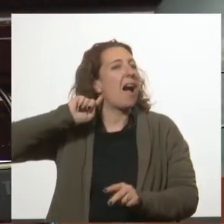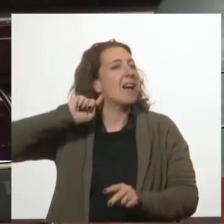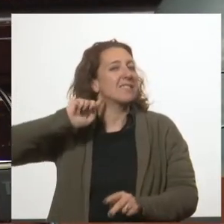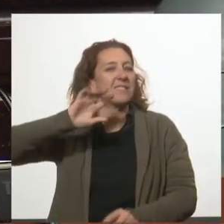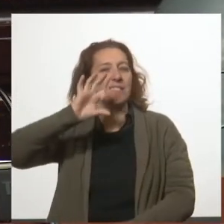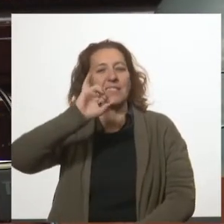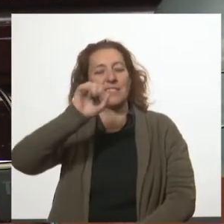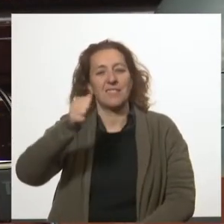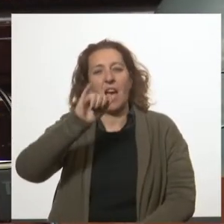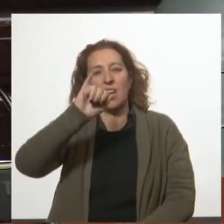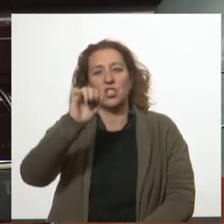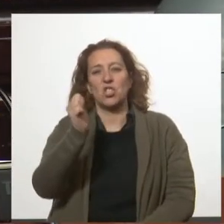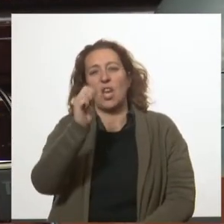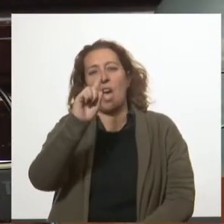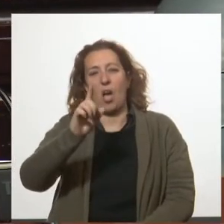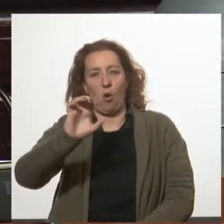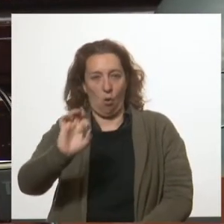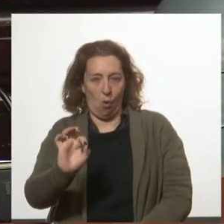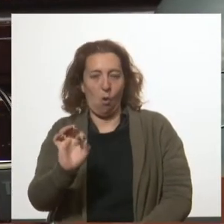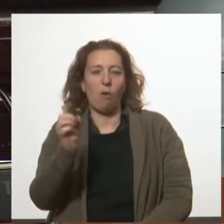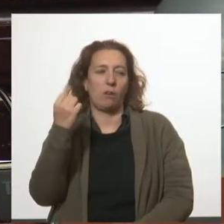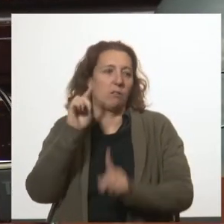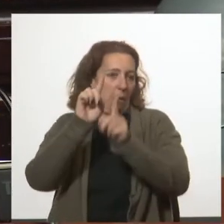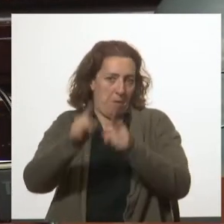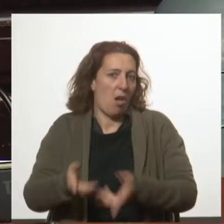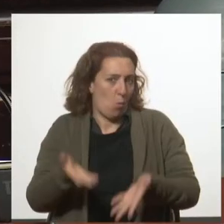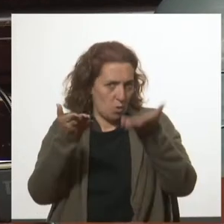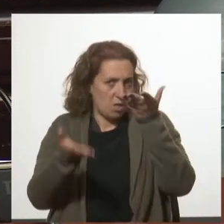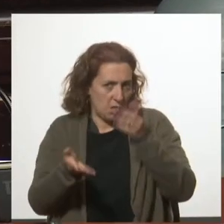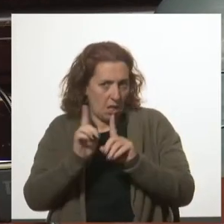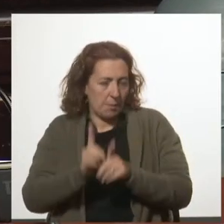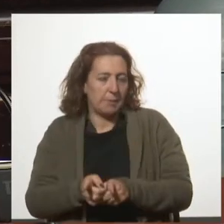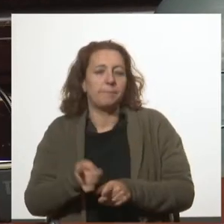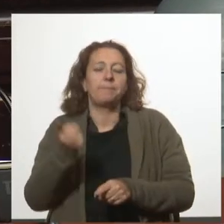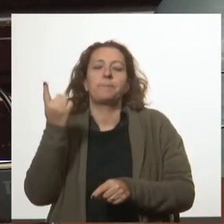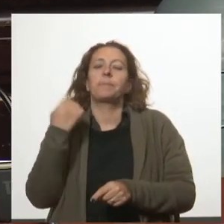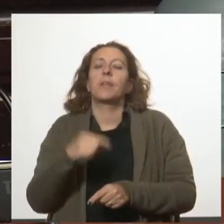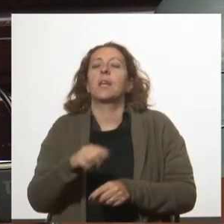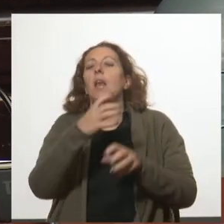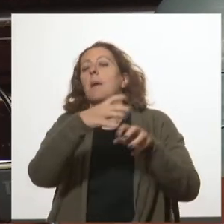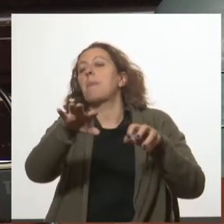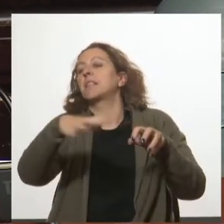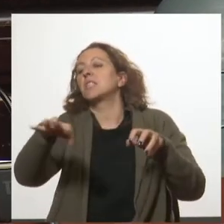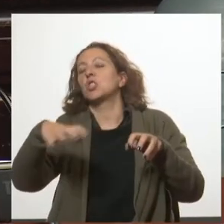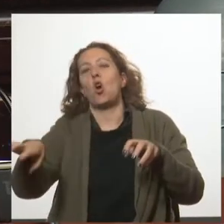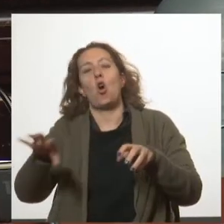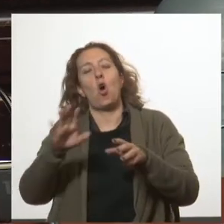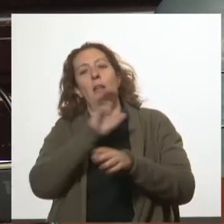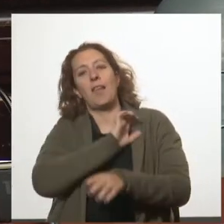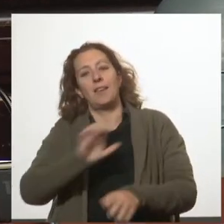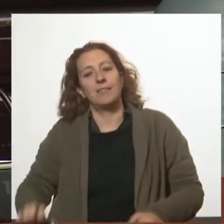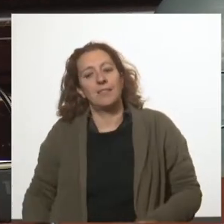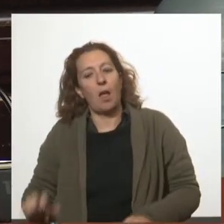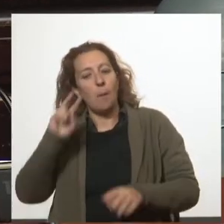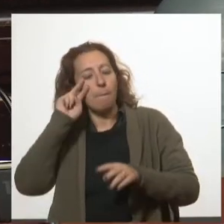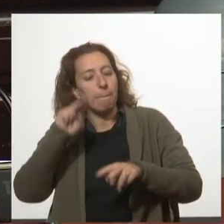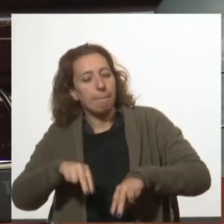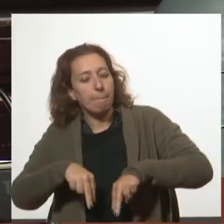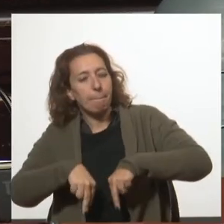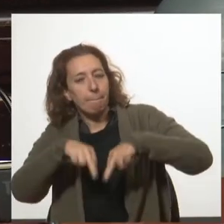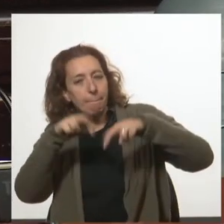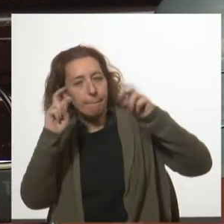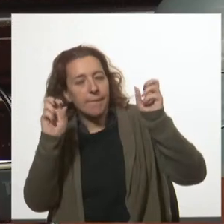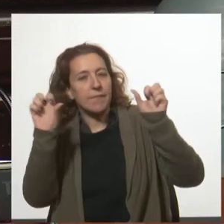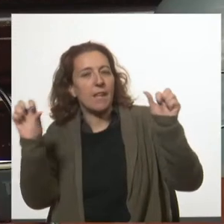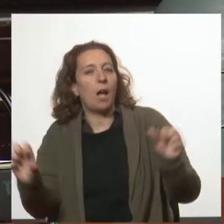está en la órbita de la justicia y en cuanto a repartición del estado se empieza a averiguar e investigar